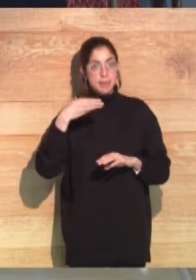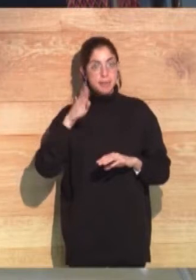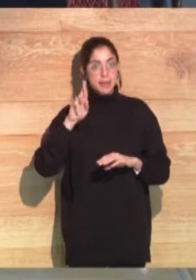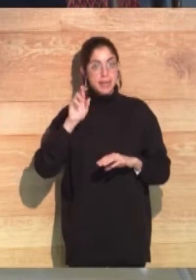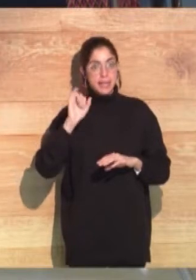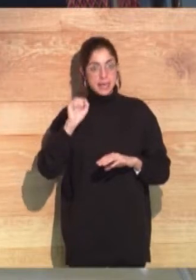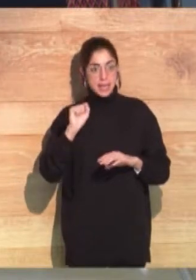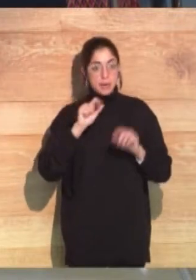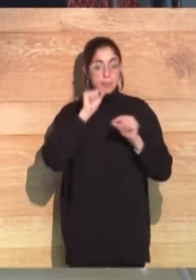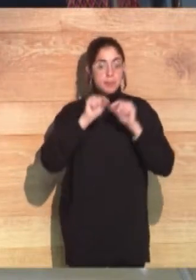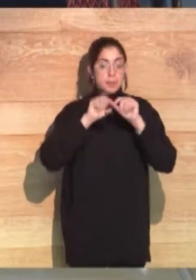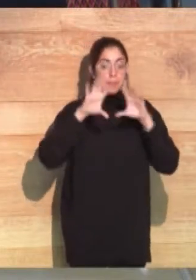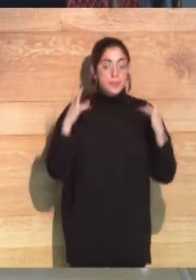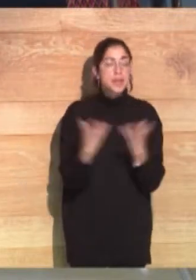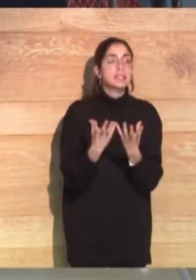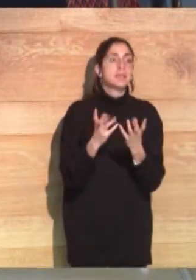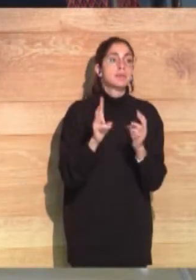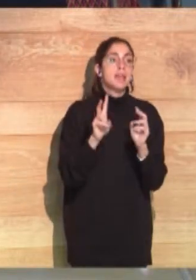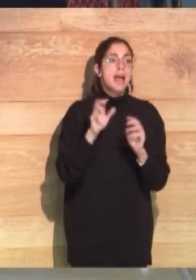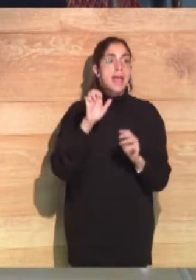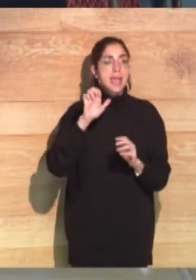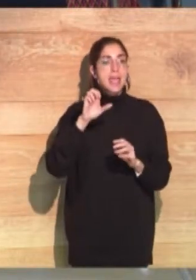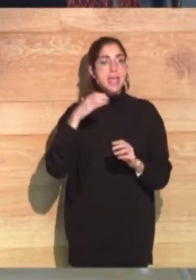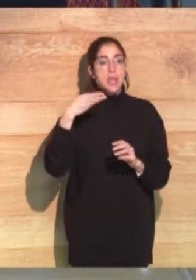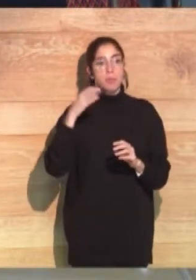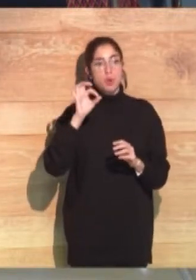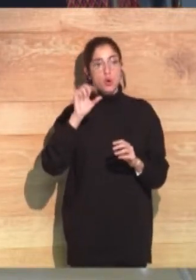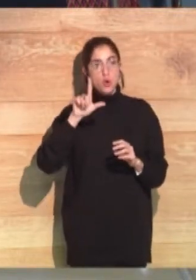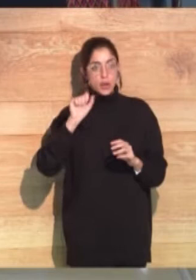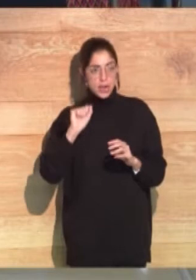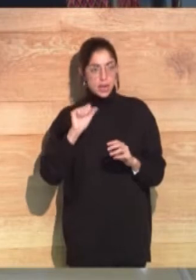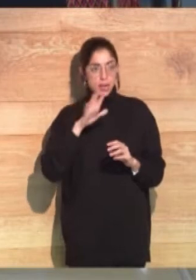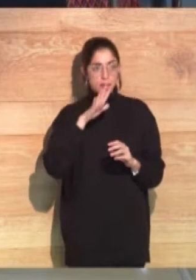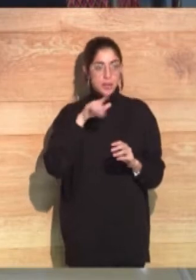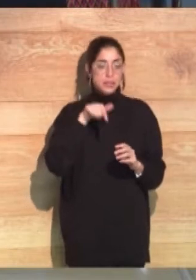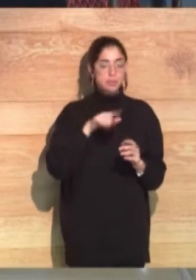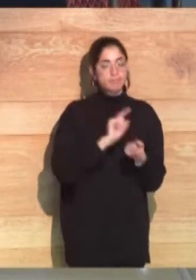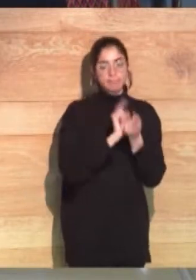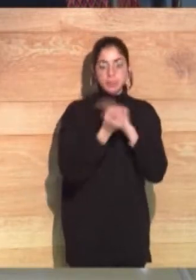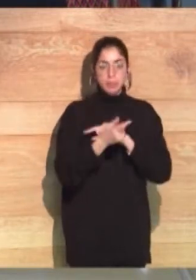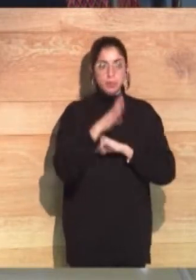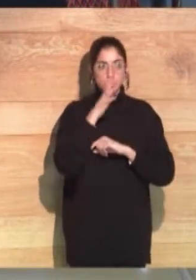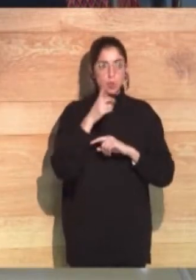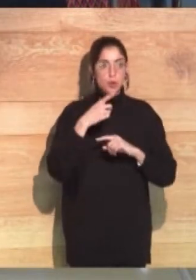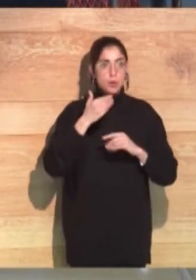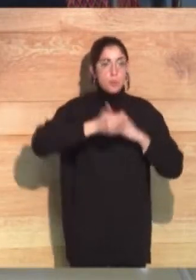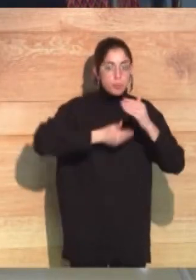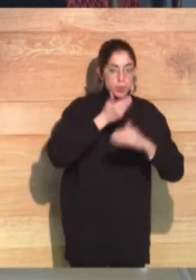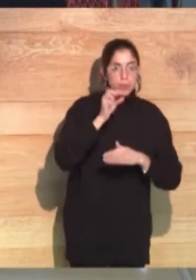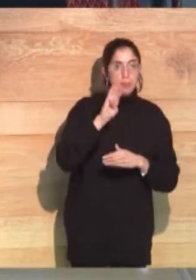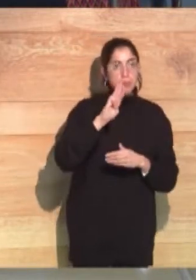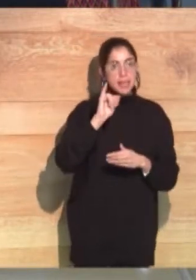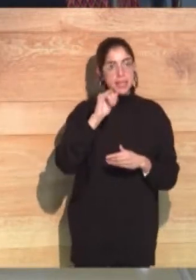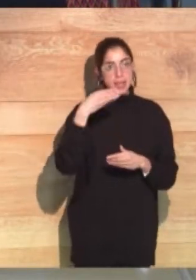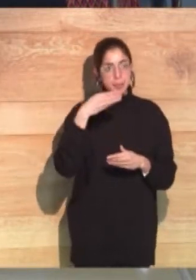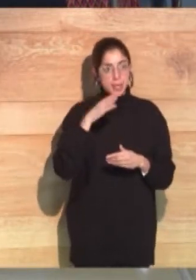todo. En todos los progresos que habíamos realizado en términos de PIB, etcétera, muchos ciudadanos